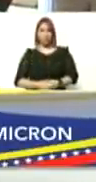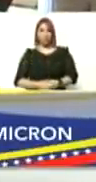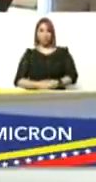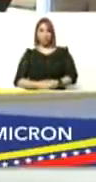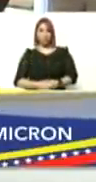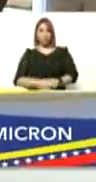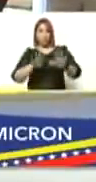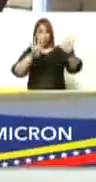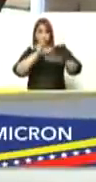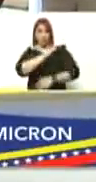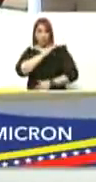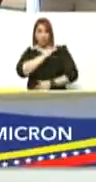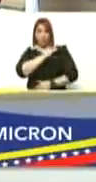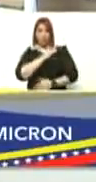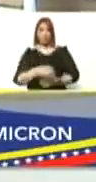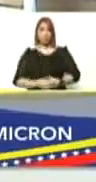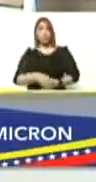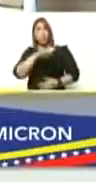El 9 de enero,